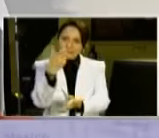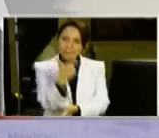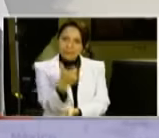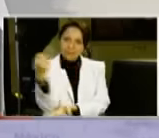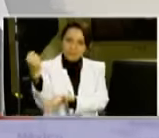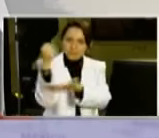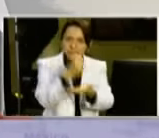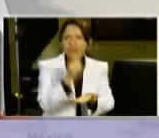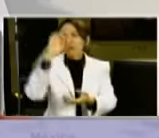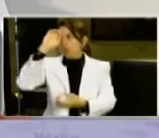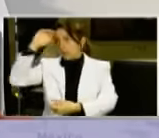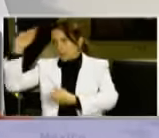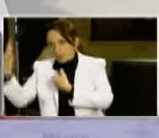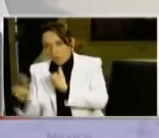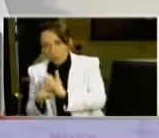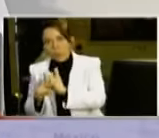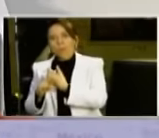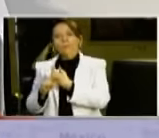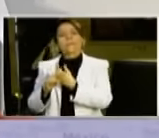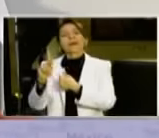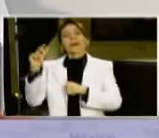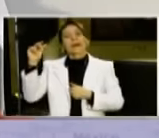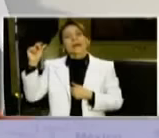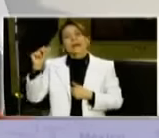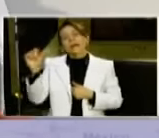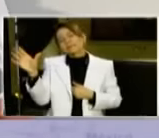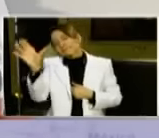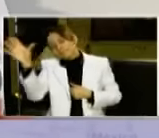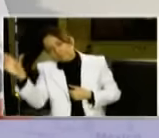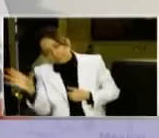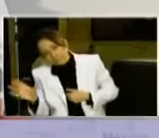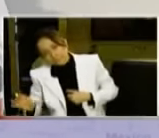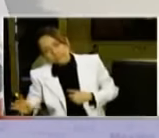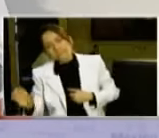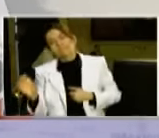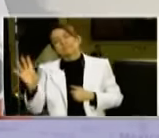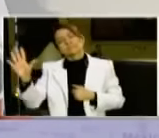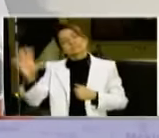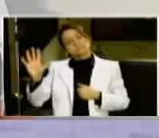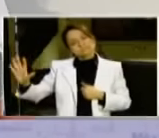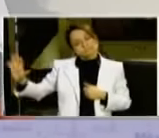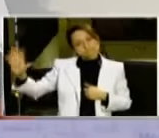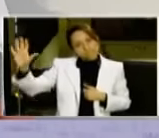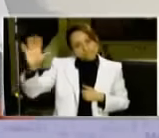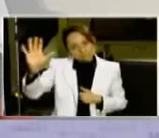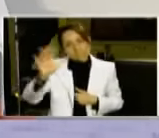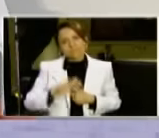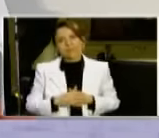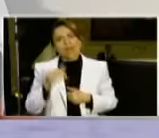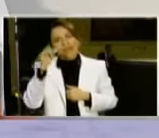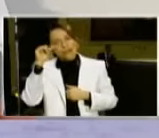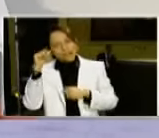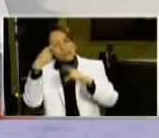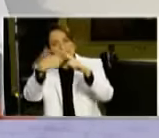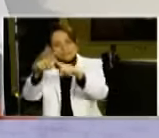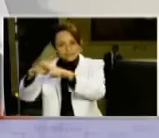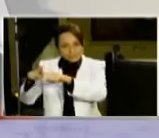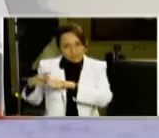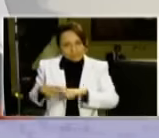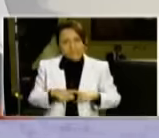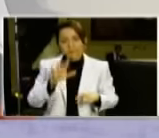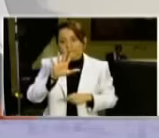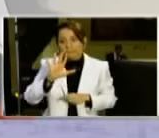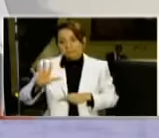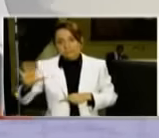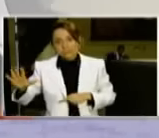el Asia-Pacífico y América del Norte son el 85% del total del comercio mundial. La política